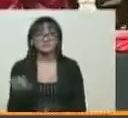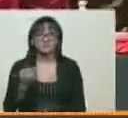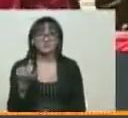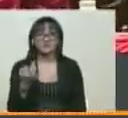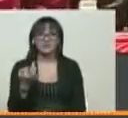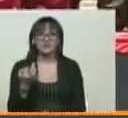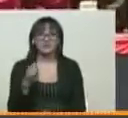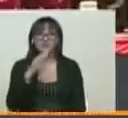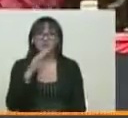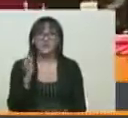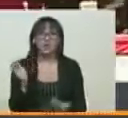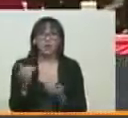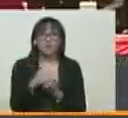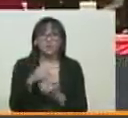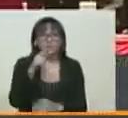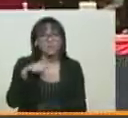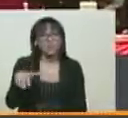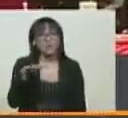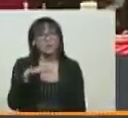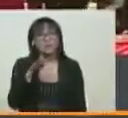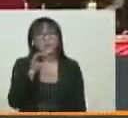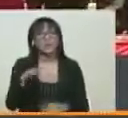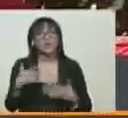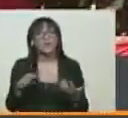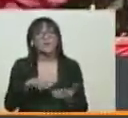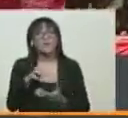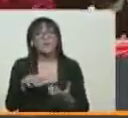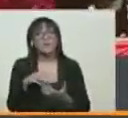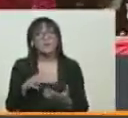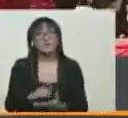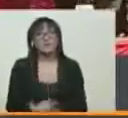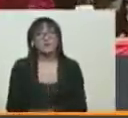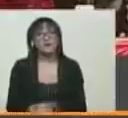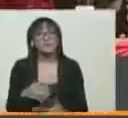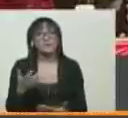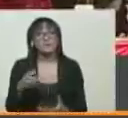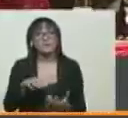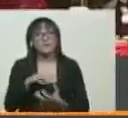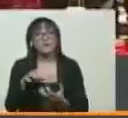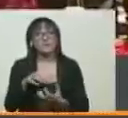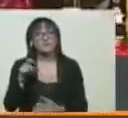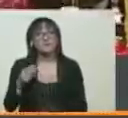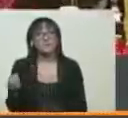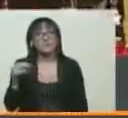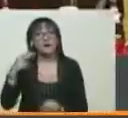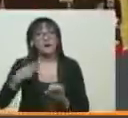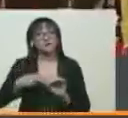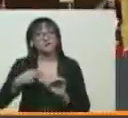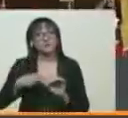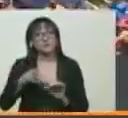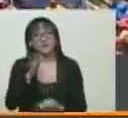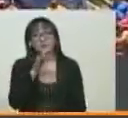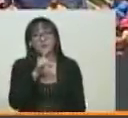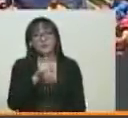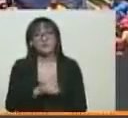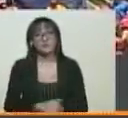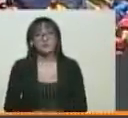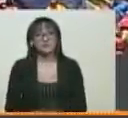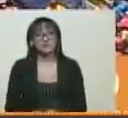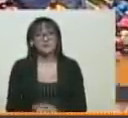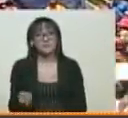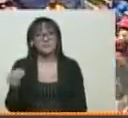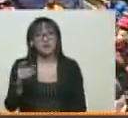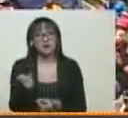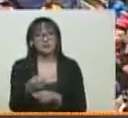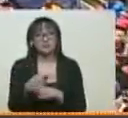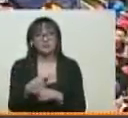le escondemos nada al pueblo. ¿Cuál es el problema, gobernador? El problema es que necesitamos más gasolina, presidente. Bueno, más gasolina.